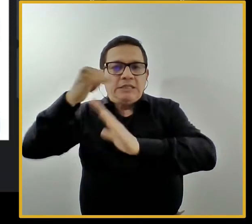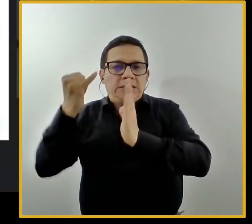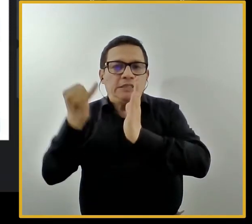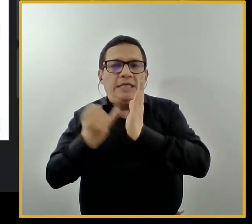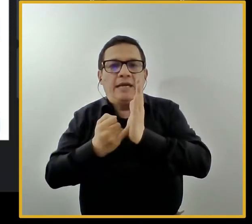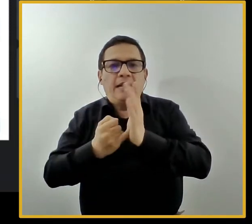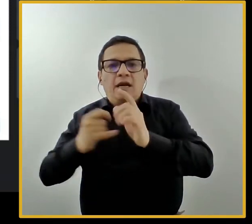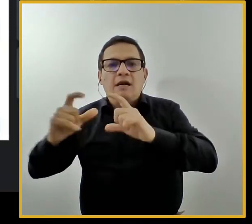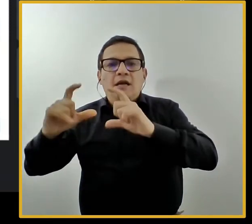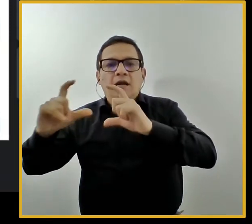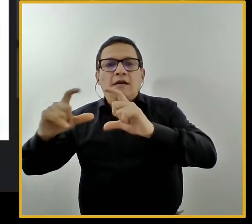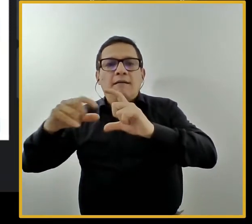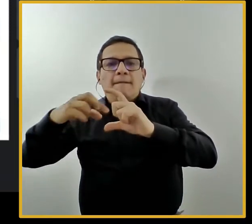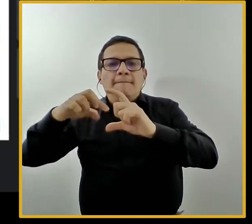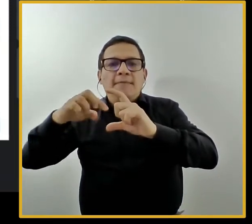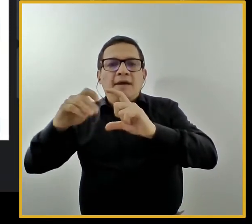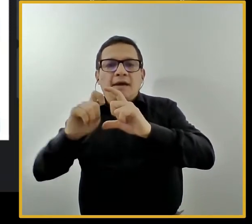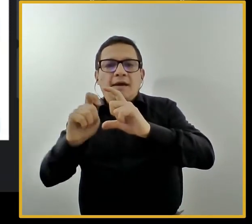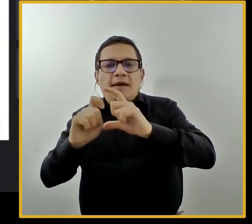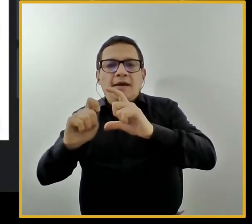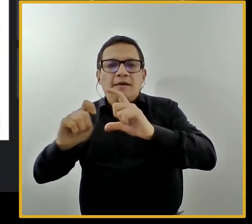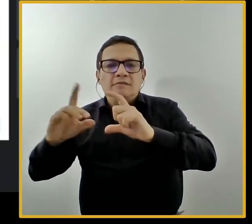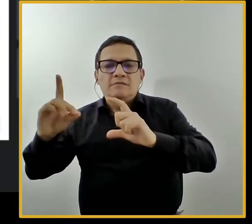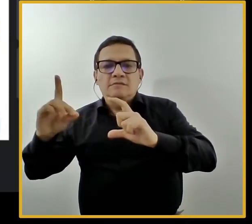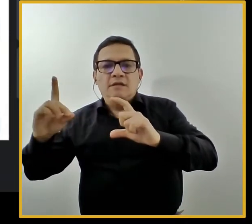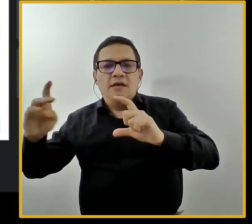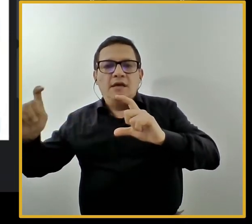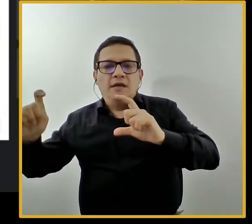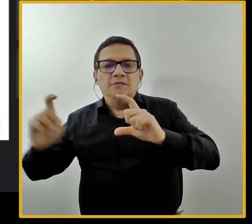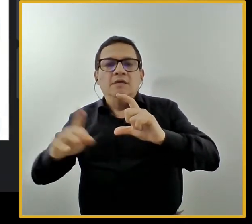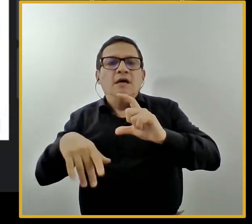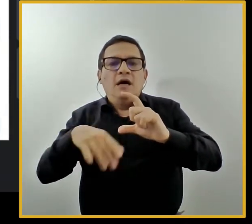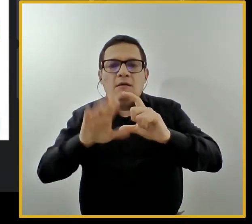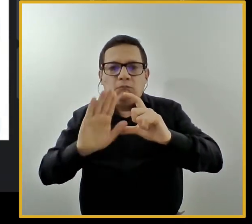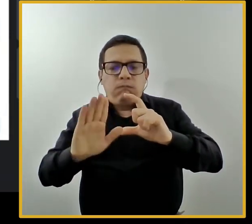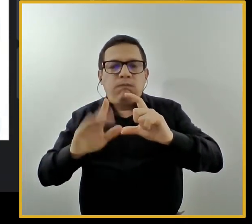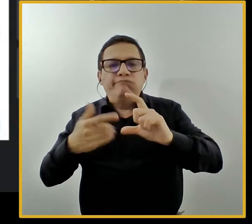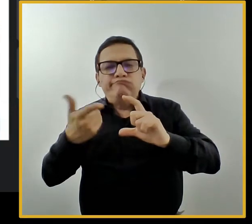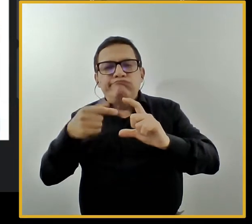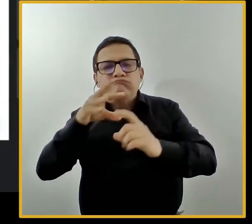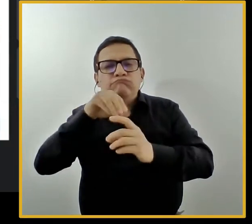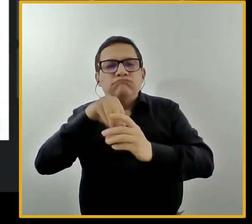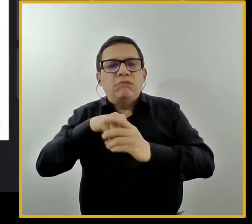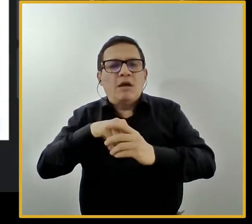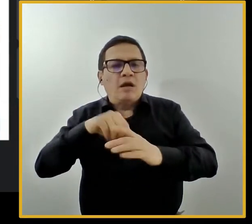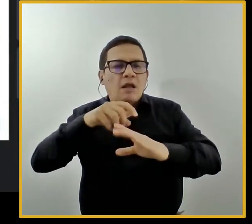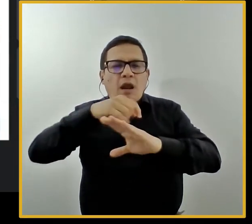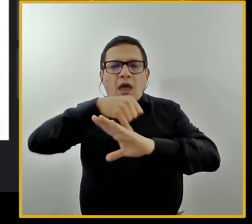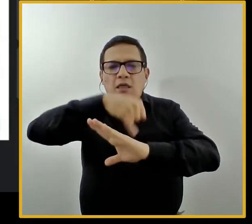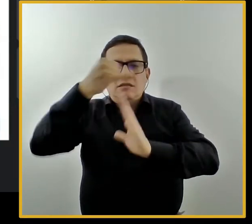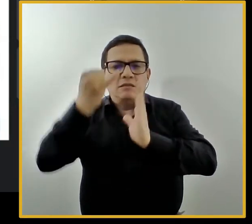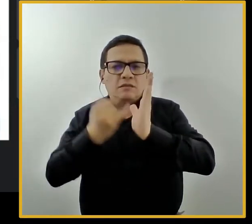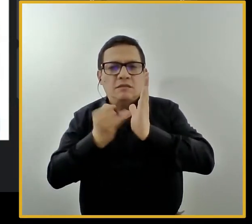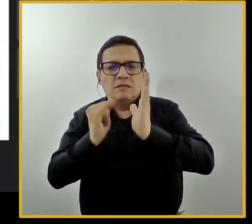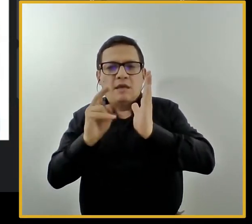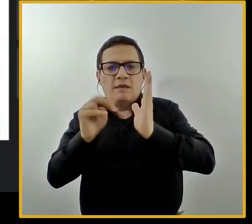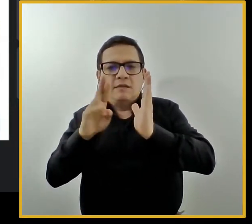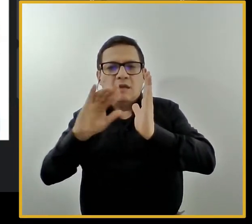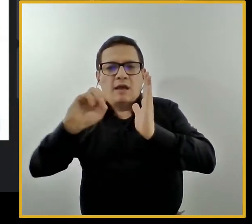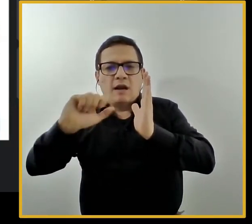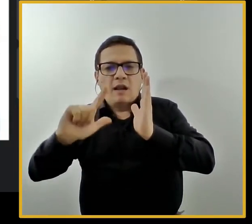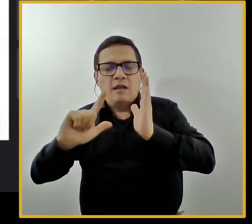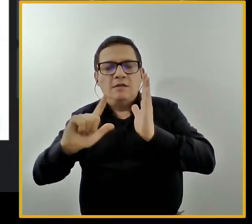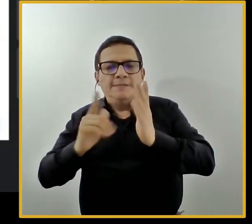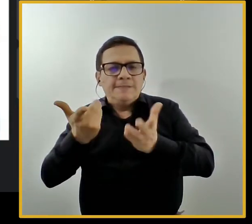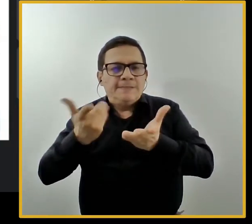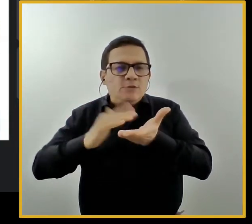que integrar, pues ya habíamos definido aquí quién es P de X, ¿cierto? Y al integral, pues allí a resolver,